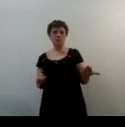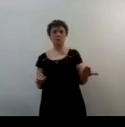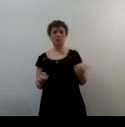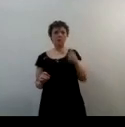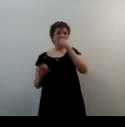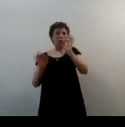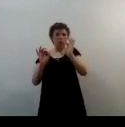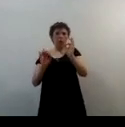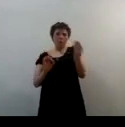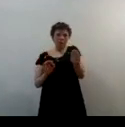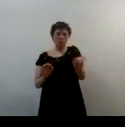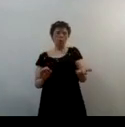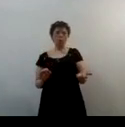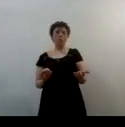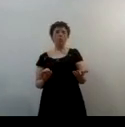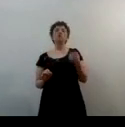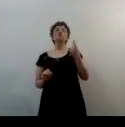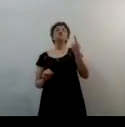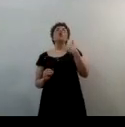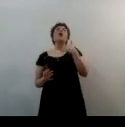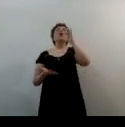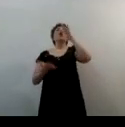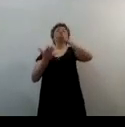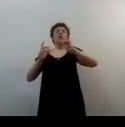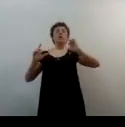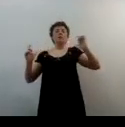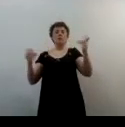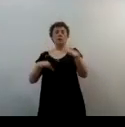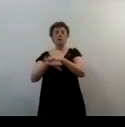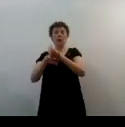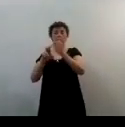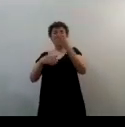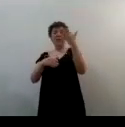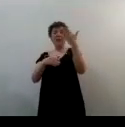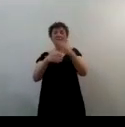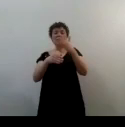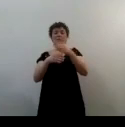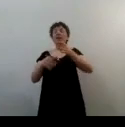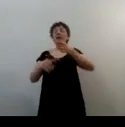Dejarlo para tema social. Disculpar que esto no es cerveza, esto es un café.